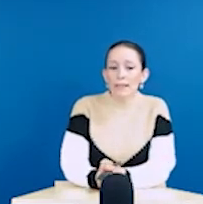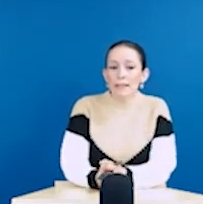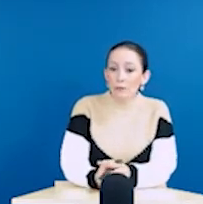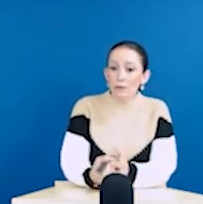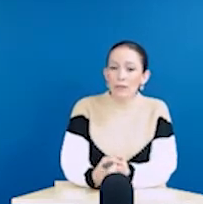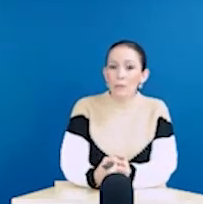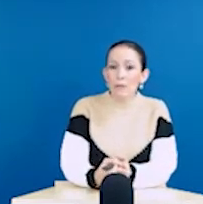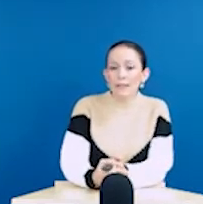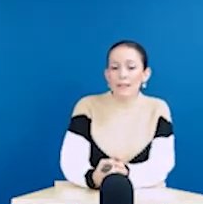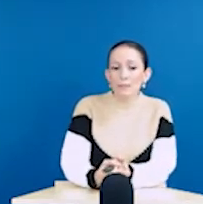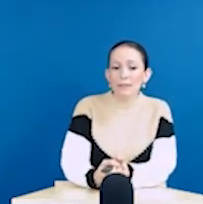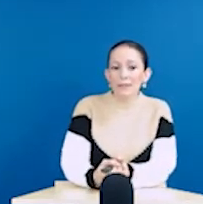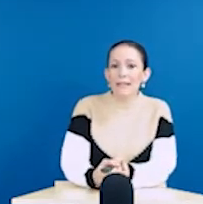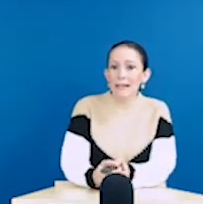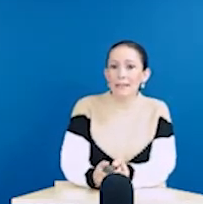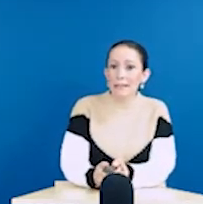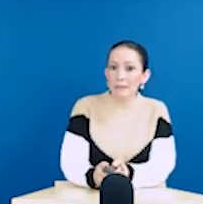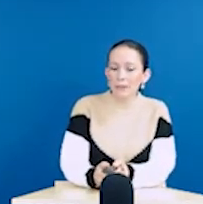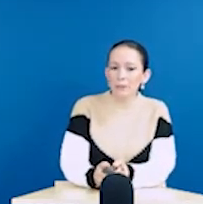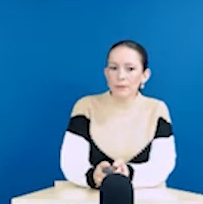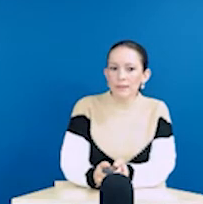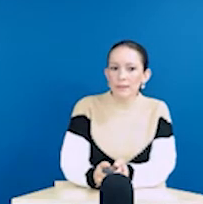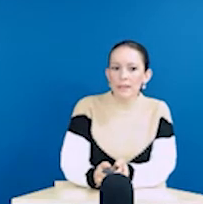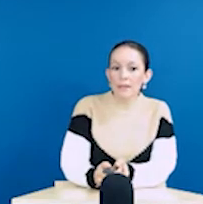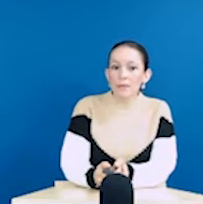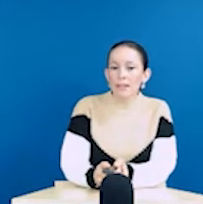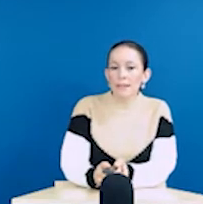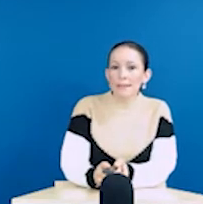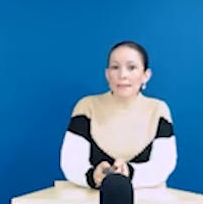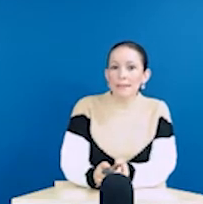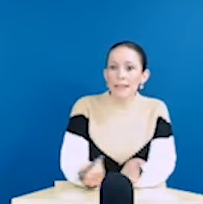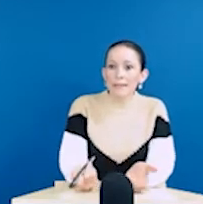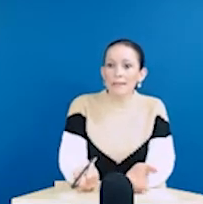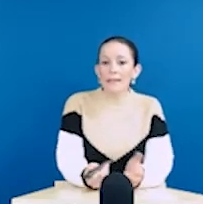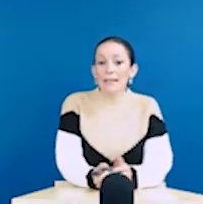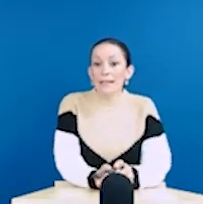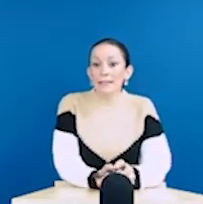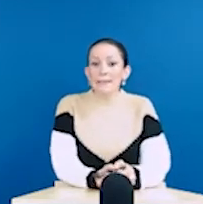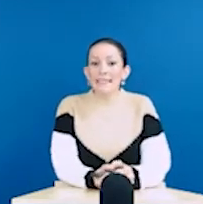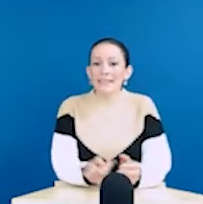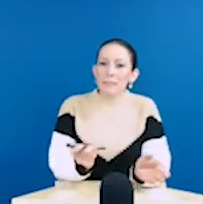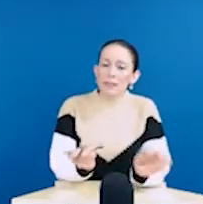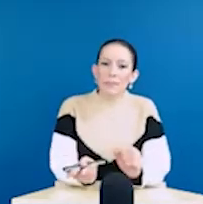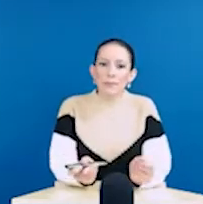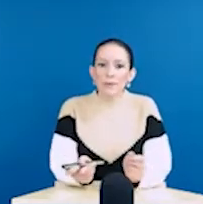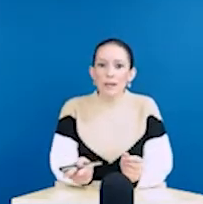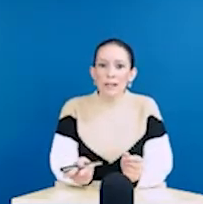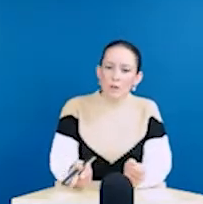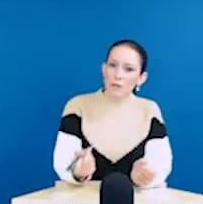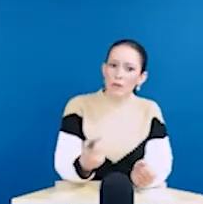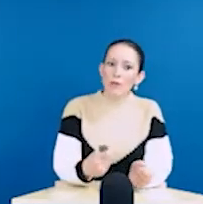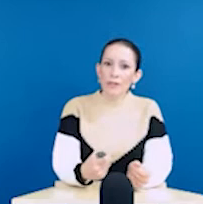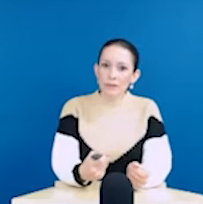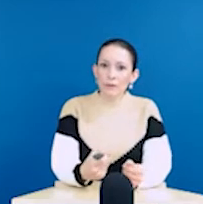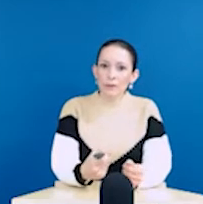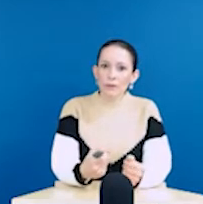entonces nosotras somos las que tenemos que ser claras en las preguntas. Diuresis, ¿qué es? Es directamente proporcional.